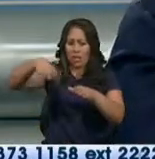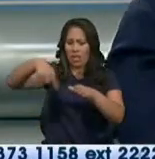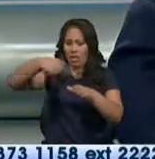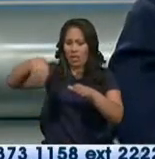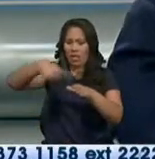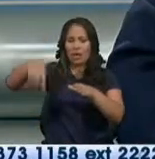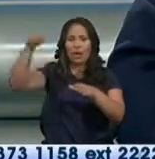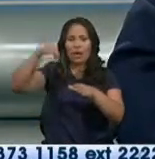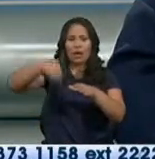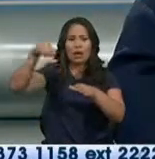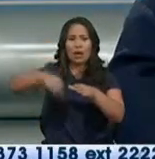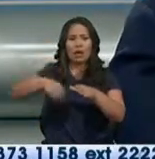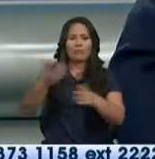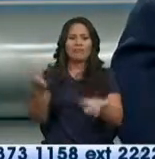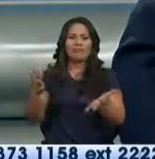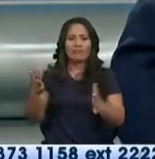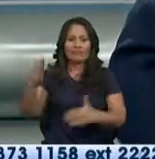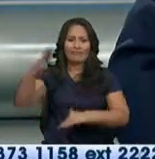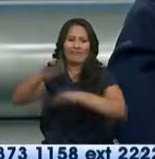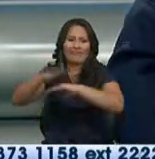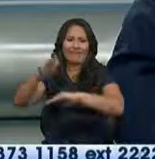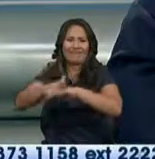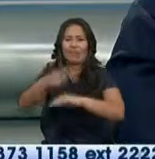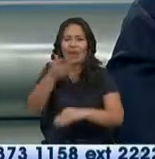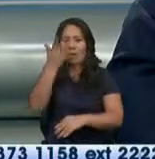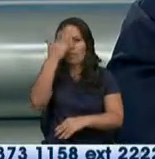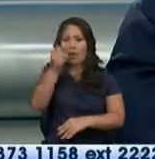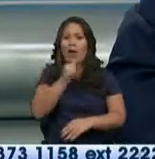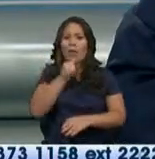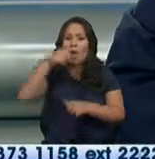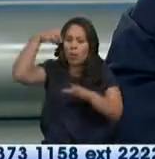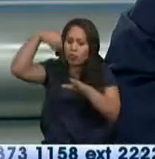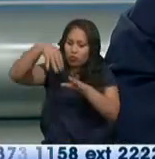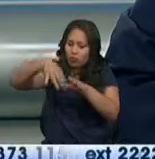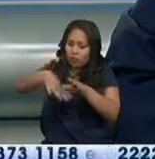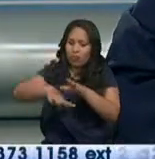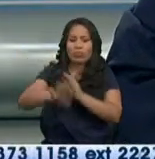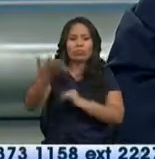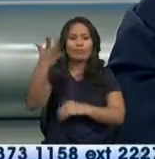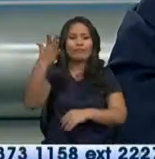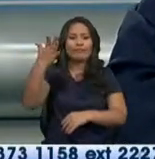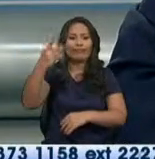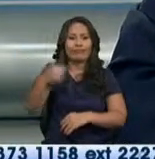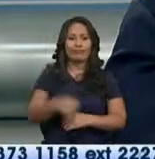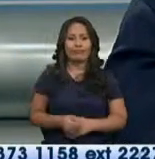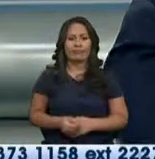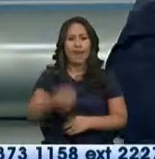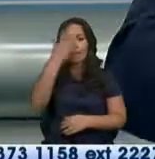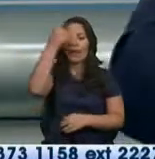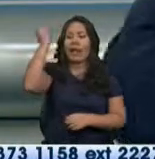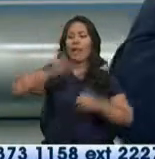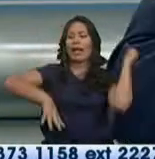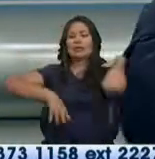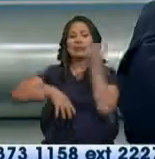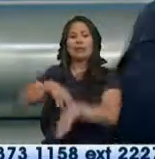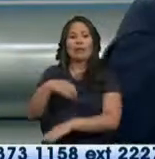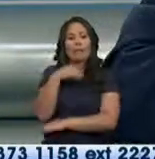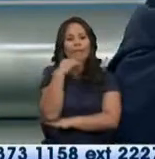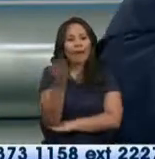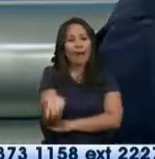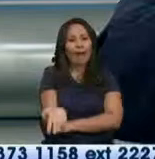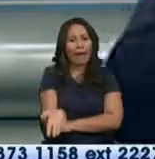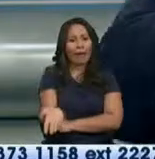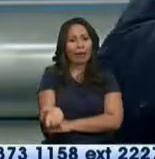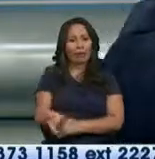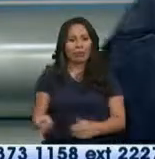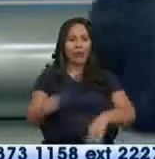alcantarillas, y esas son las consecuencias. Ahí está otra de las problemáticas de nuestro medio. Hacen lo que les da la gana. Dejan la basura